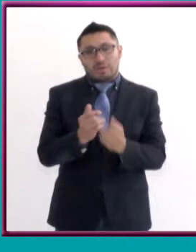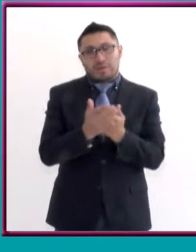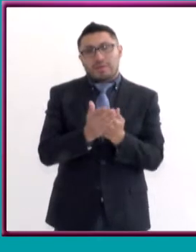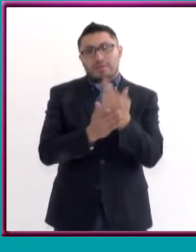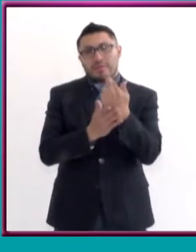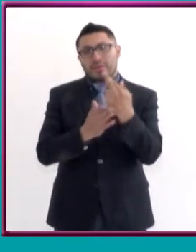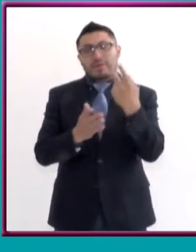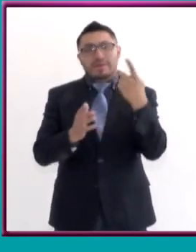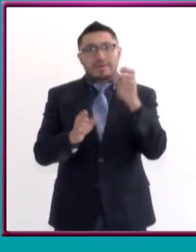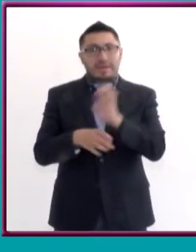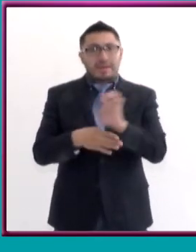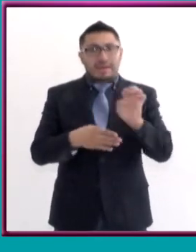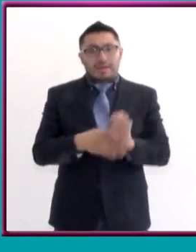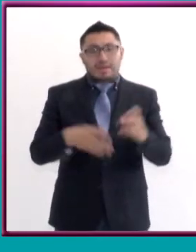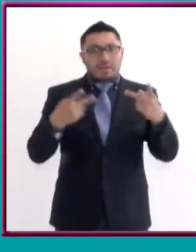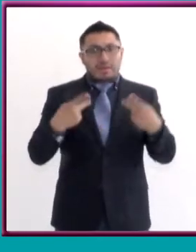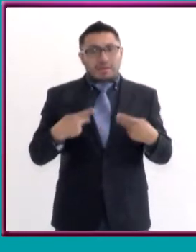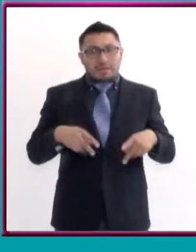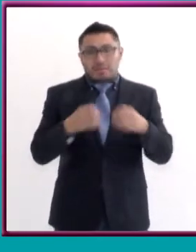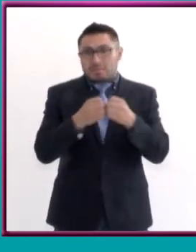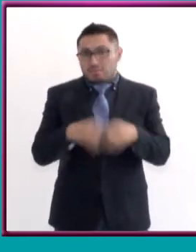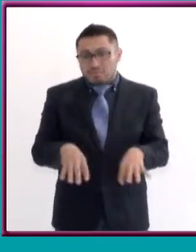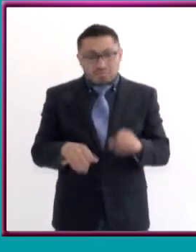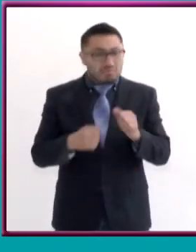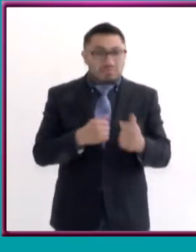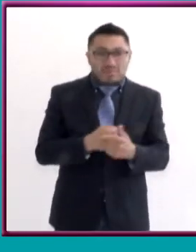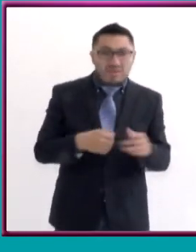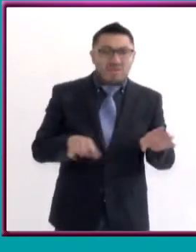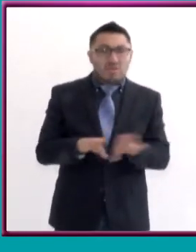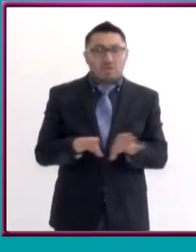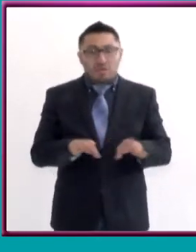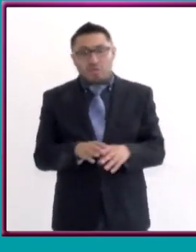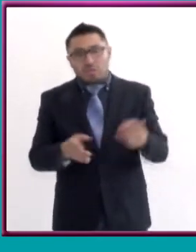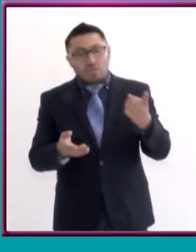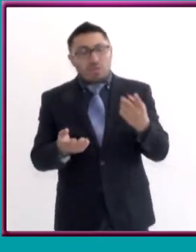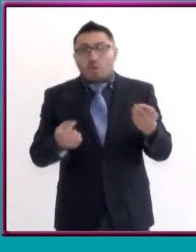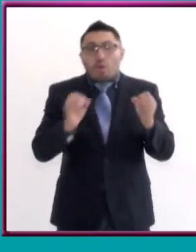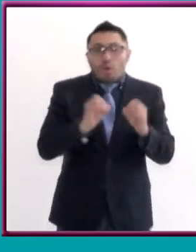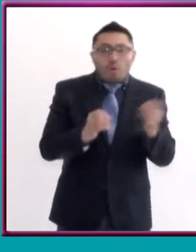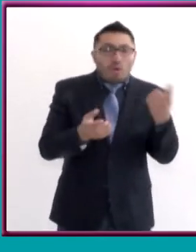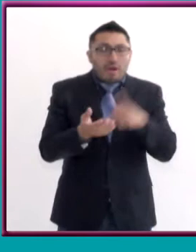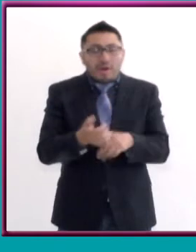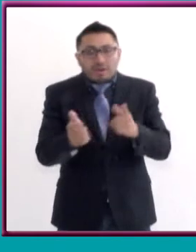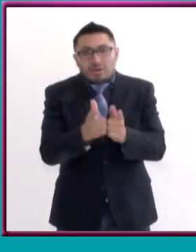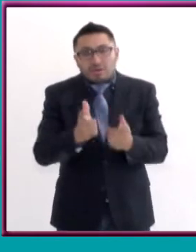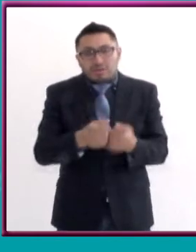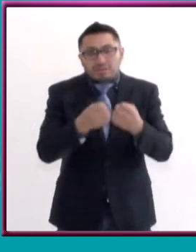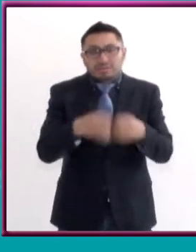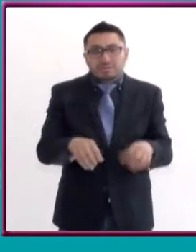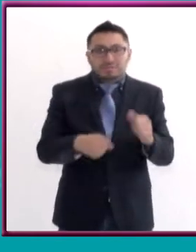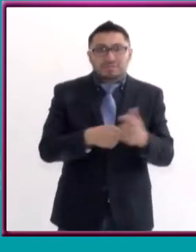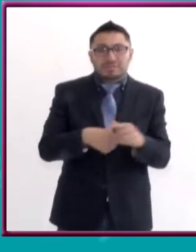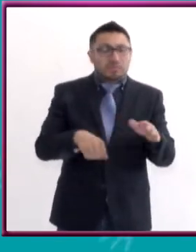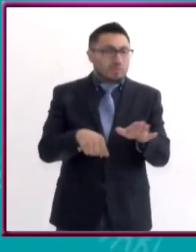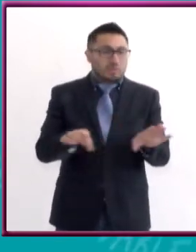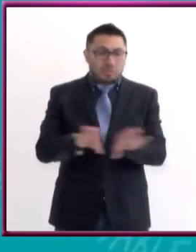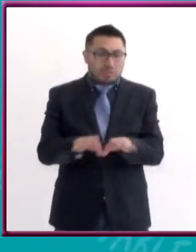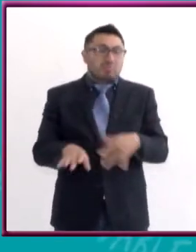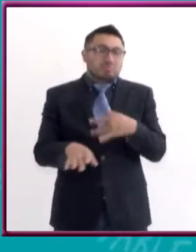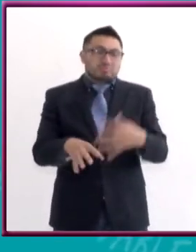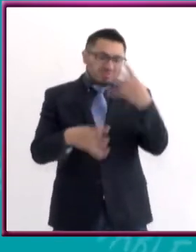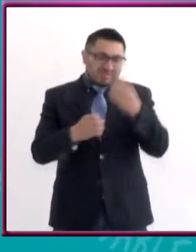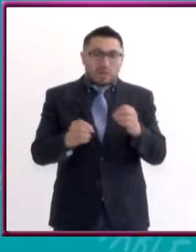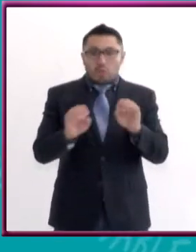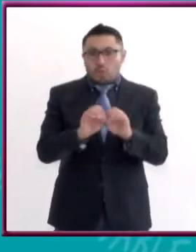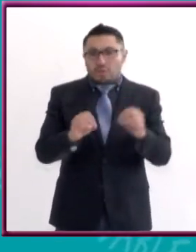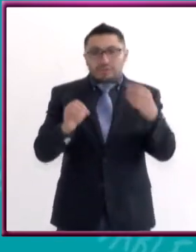cuando pierden a un individuo, pues sienten la falta de ese individuo. Igual, así como podemos sentir su felicidad o